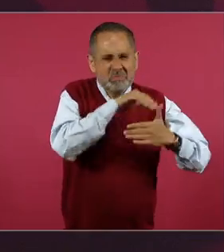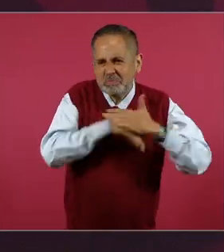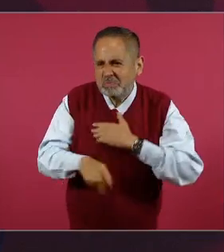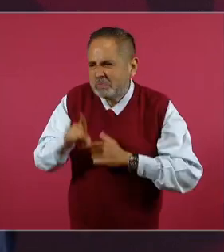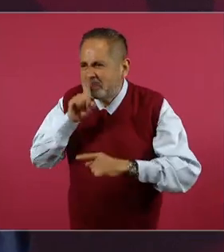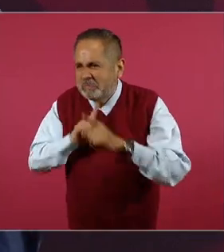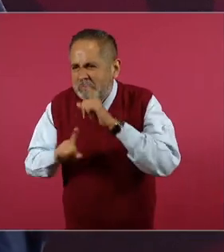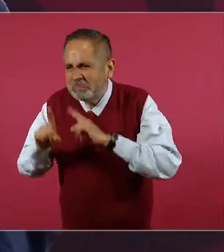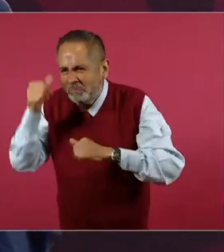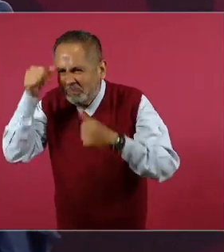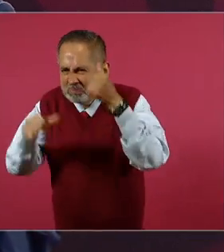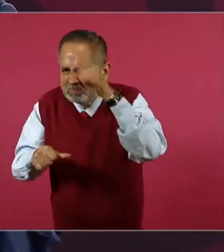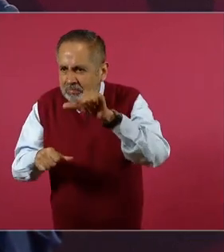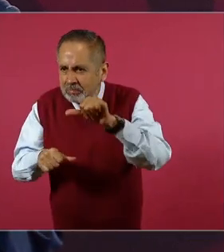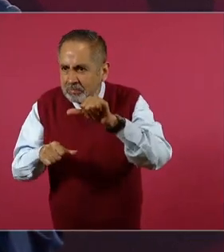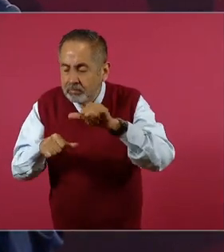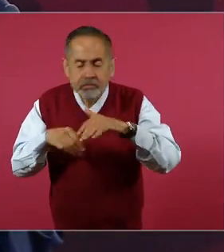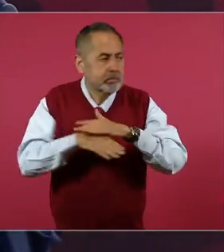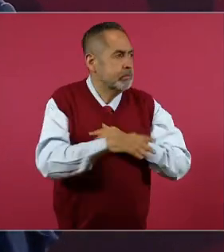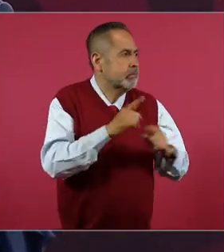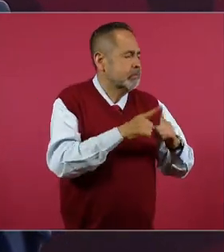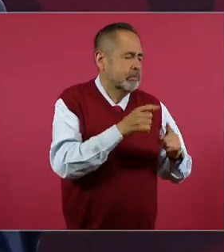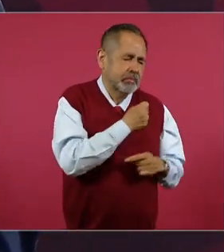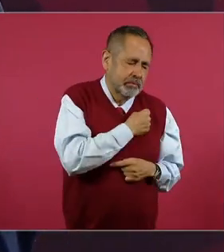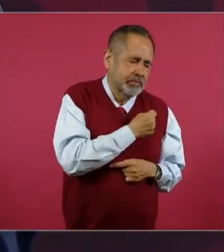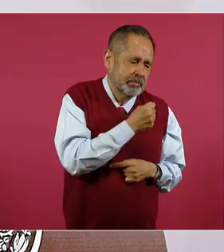y por mi grande culpa.